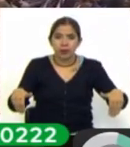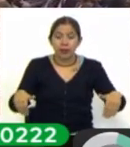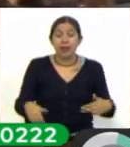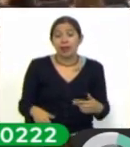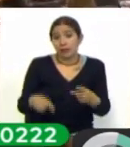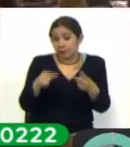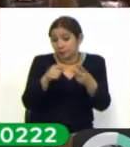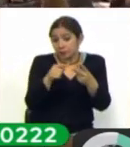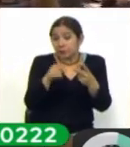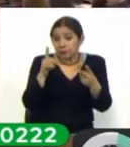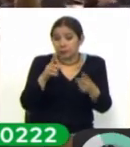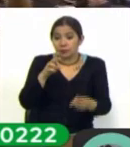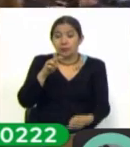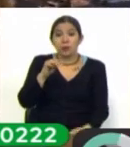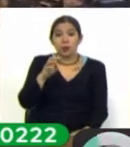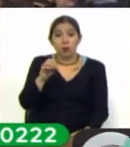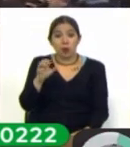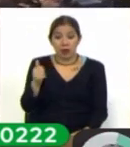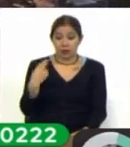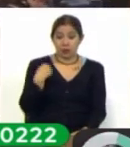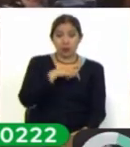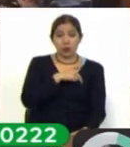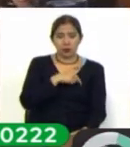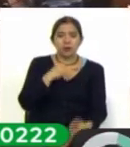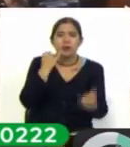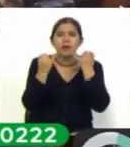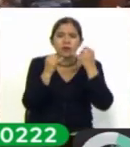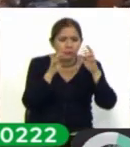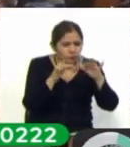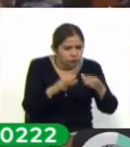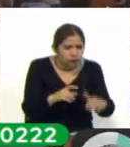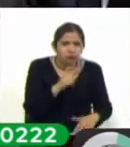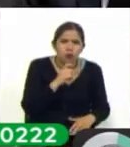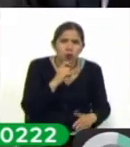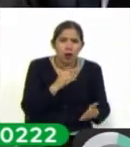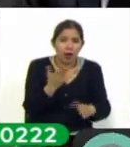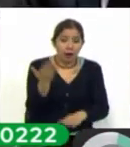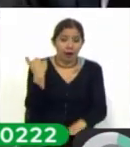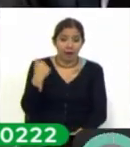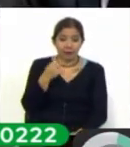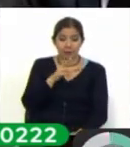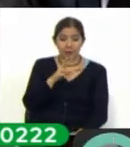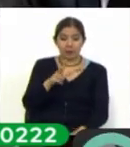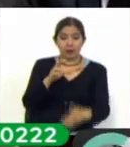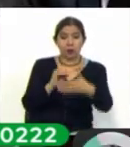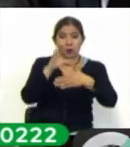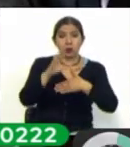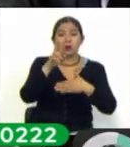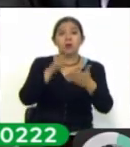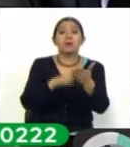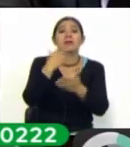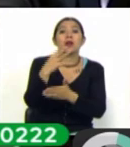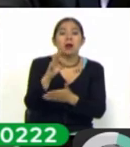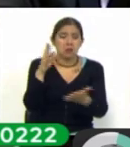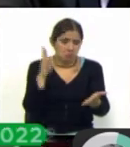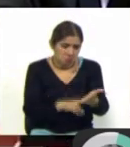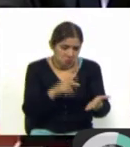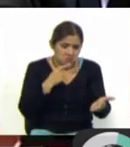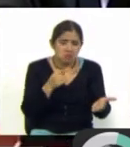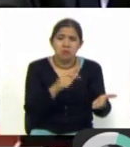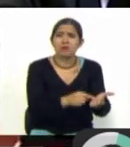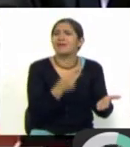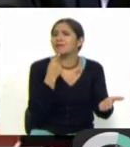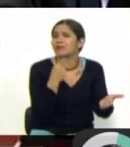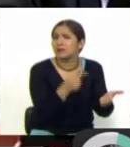ese sentido, la MOE afirmó en su informe preliminar del 23 de octubre de 2019 que pudo